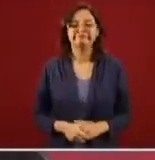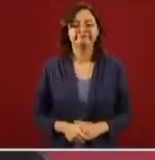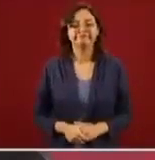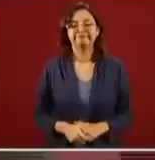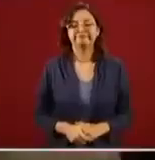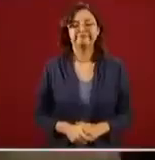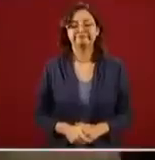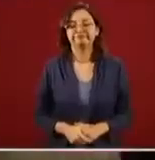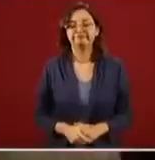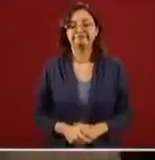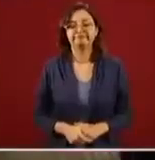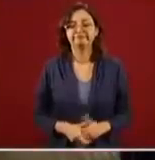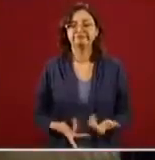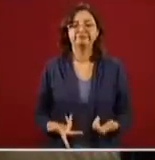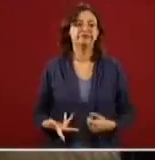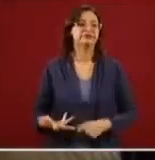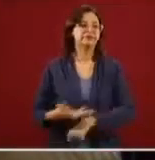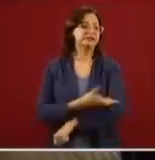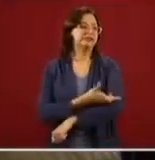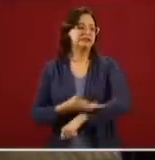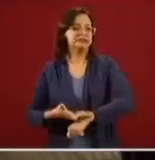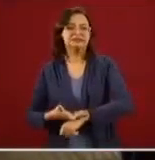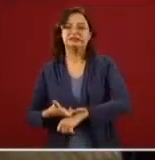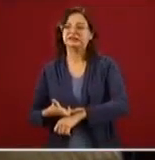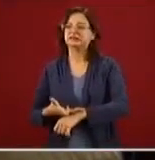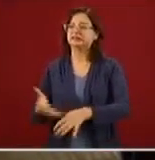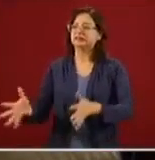no quiero que se destruya ninguna familia,